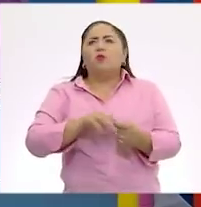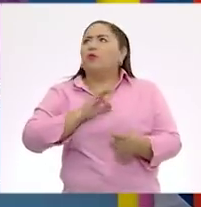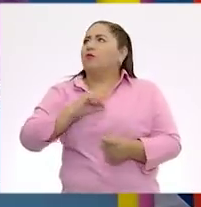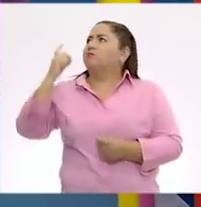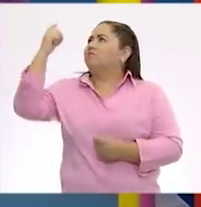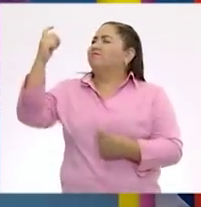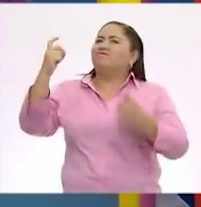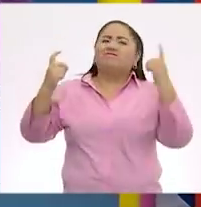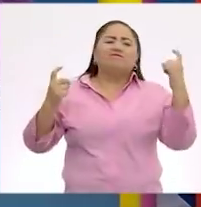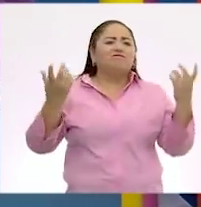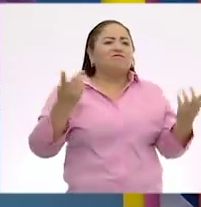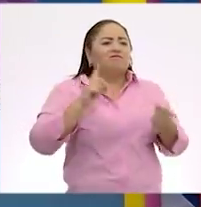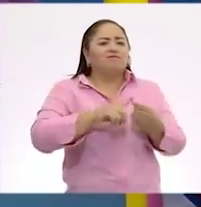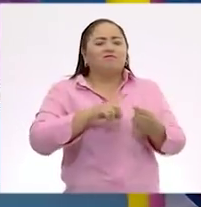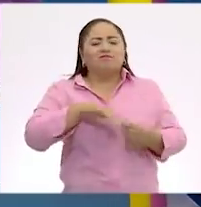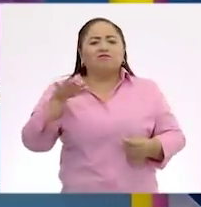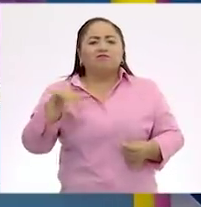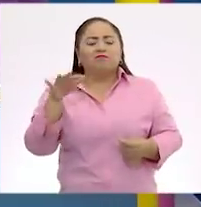colgar?